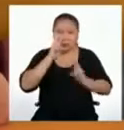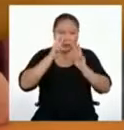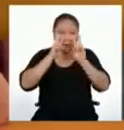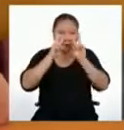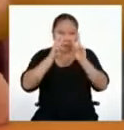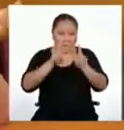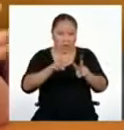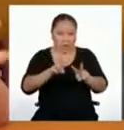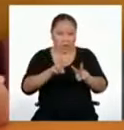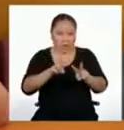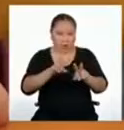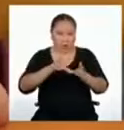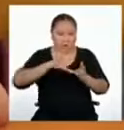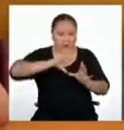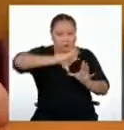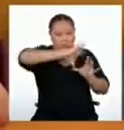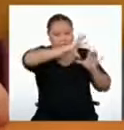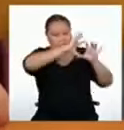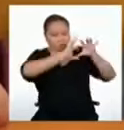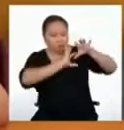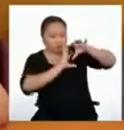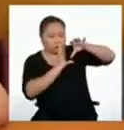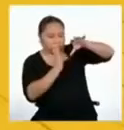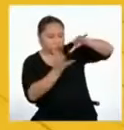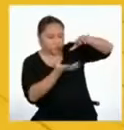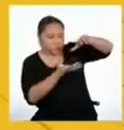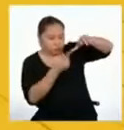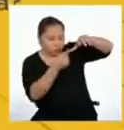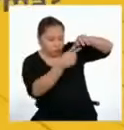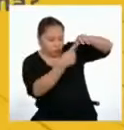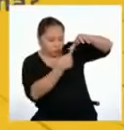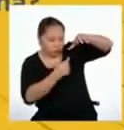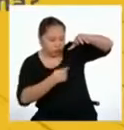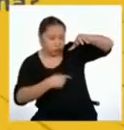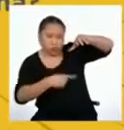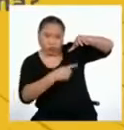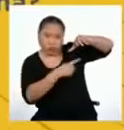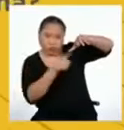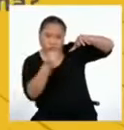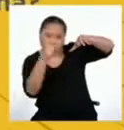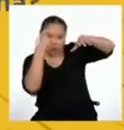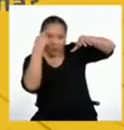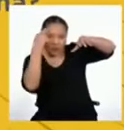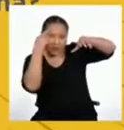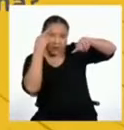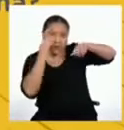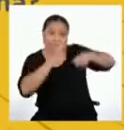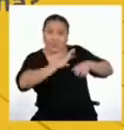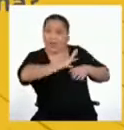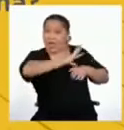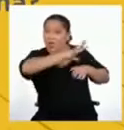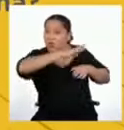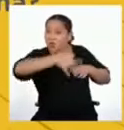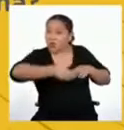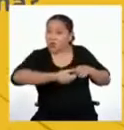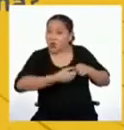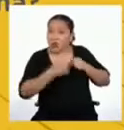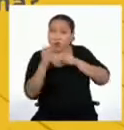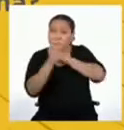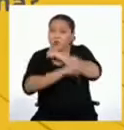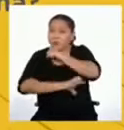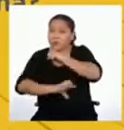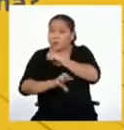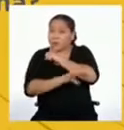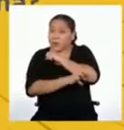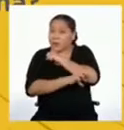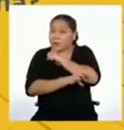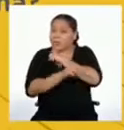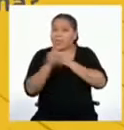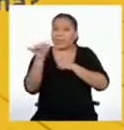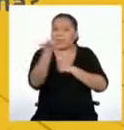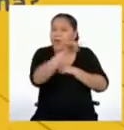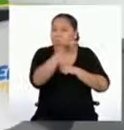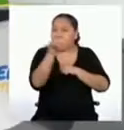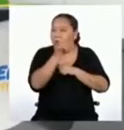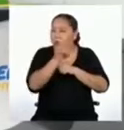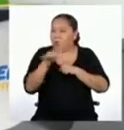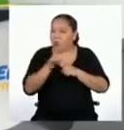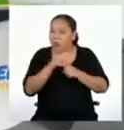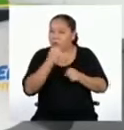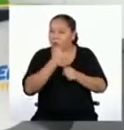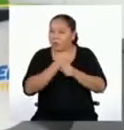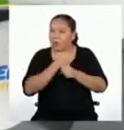en tu globo terráqueo hace un rato? ¿Crees que todos los países se manejan de la misma